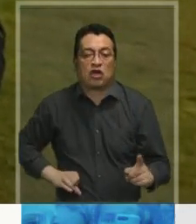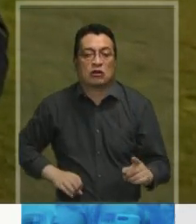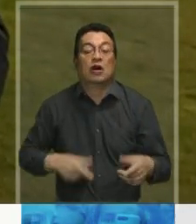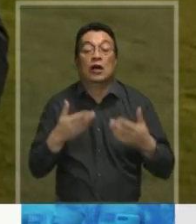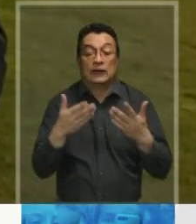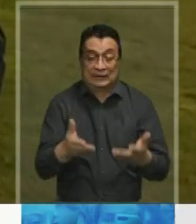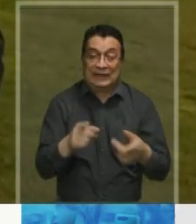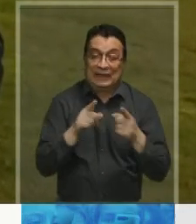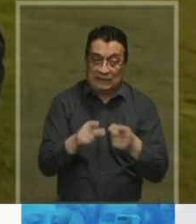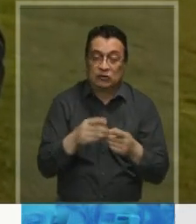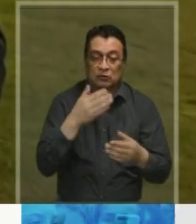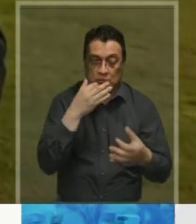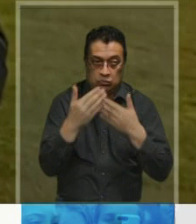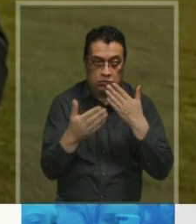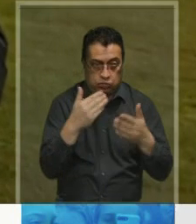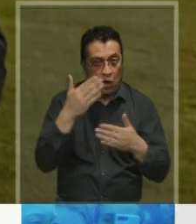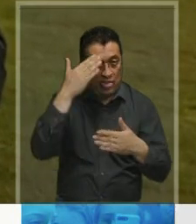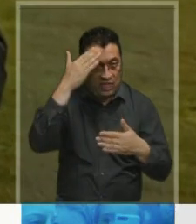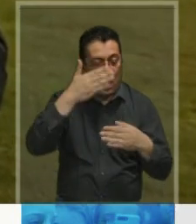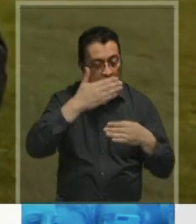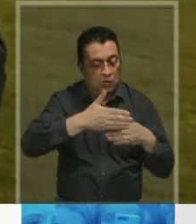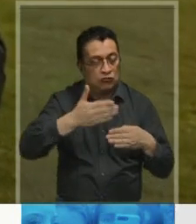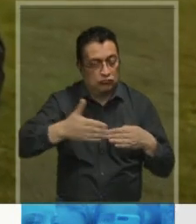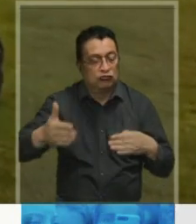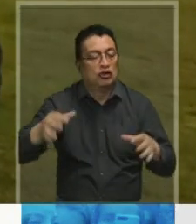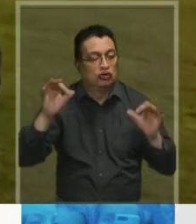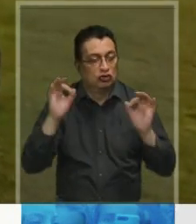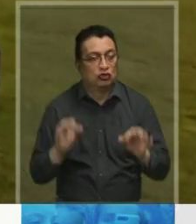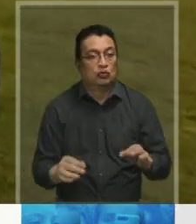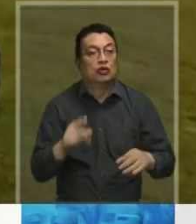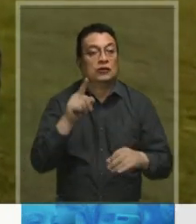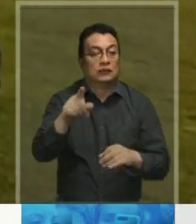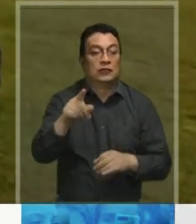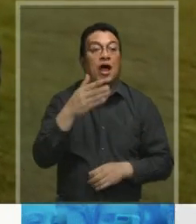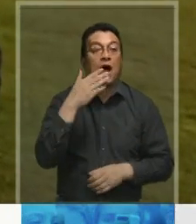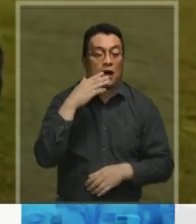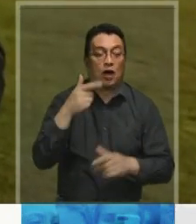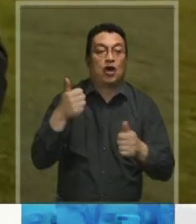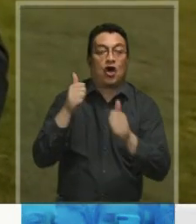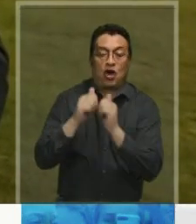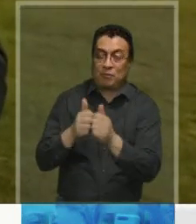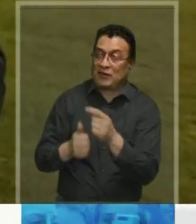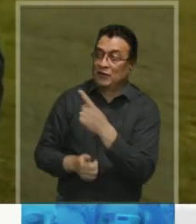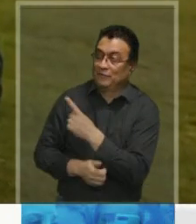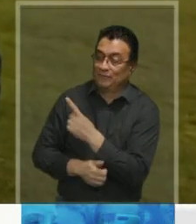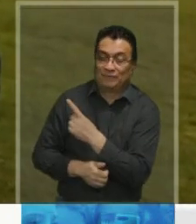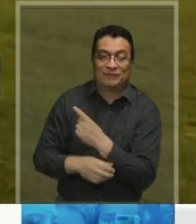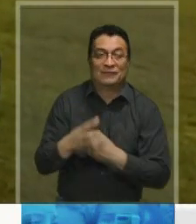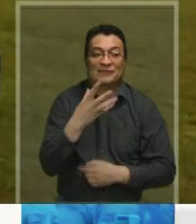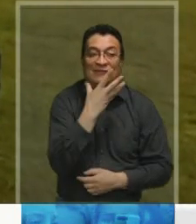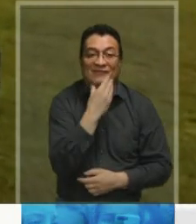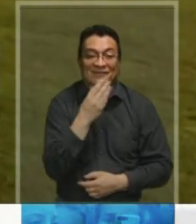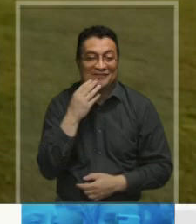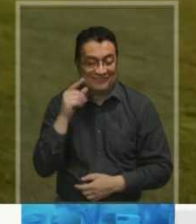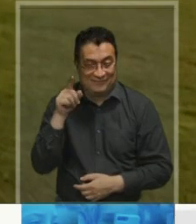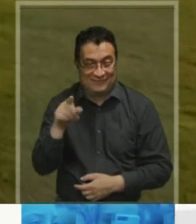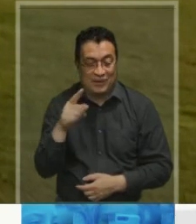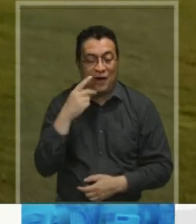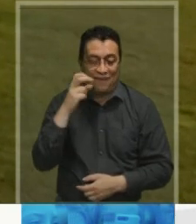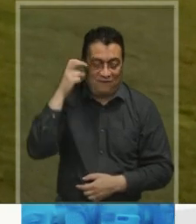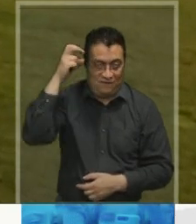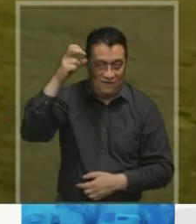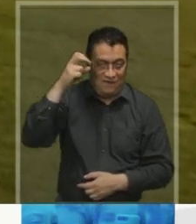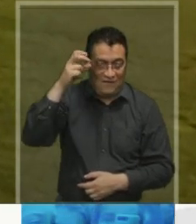eso vamos a estar hablando varios días seguramente. Y está ya en el recuadro nuestro compañero Alfonso Concha, que es nuestro hombre en